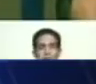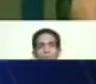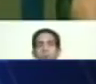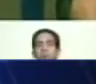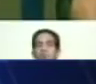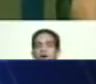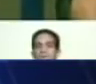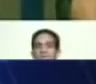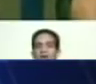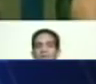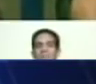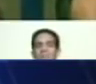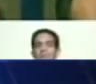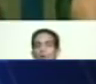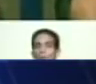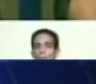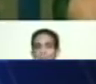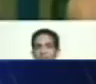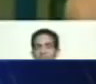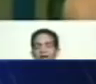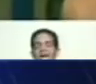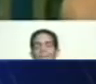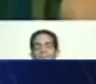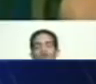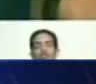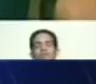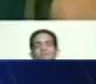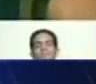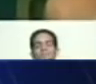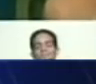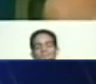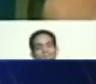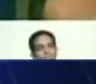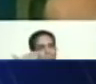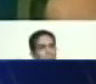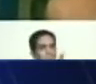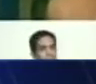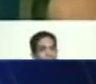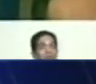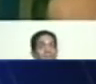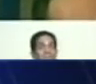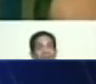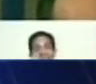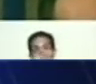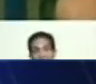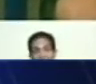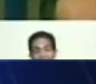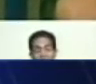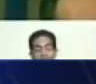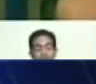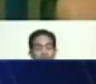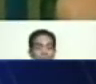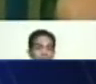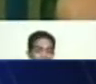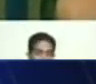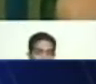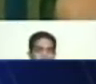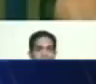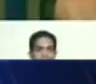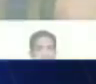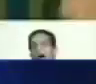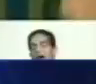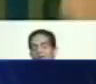integrales. En la reconversión pasada de hace 10 años se hicieron cuatro simulacros o 4